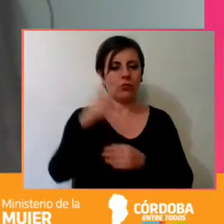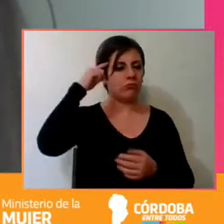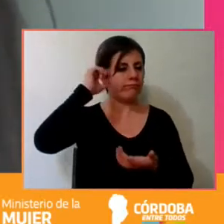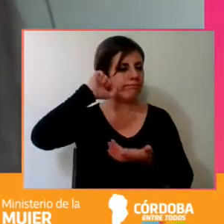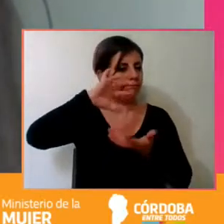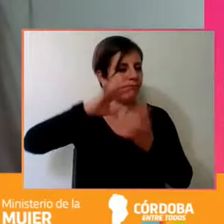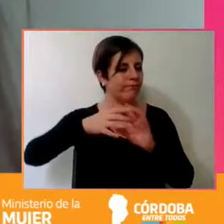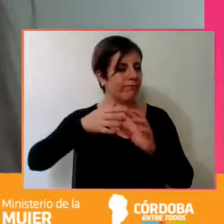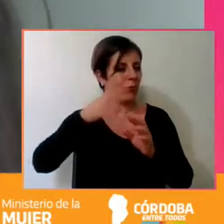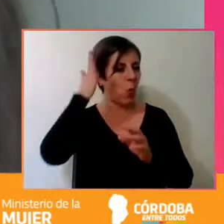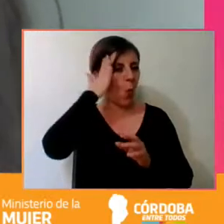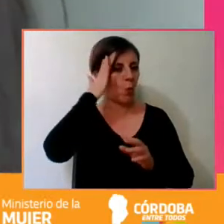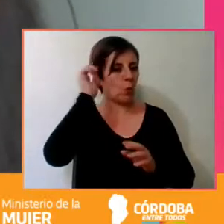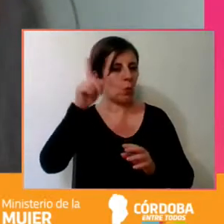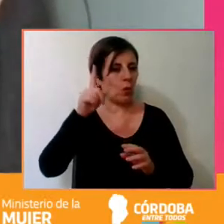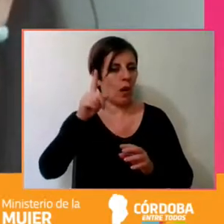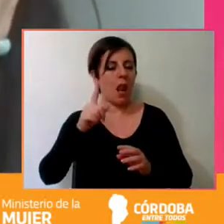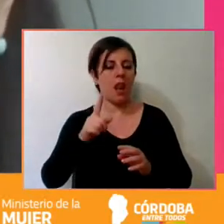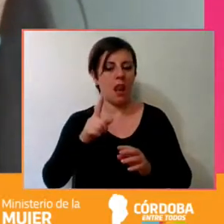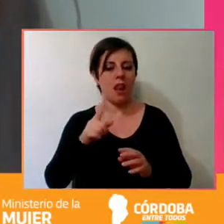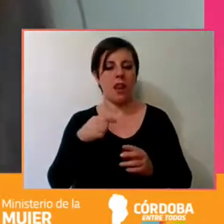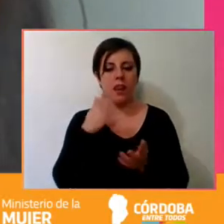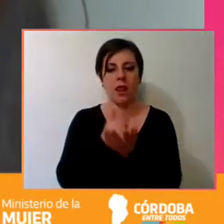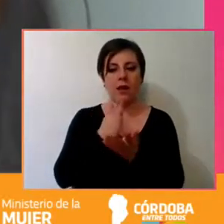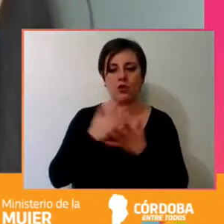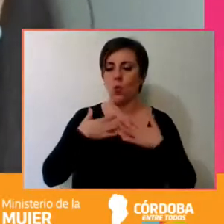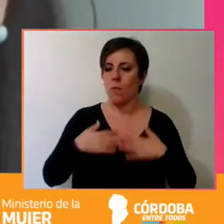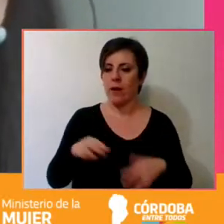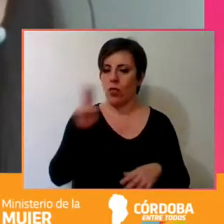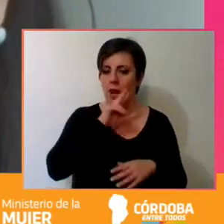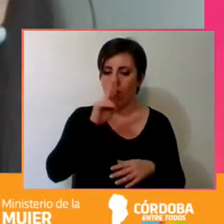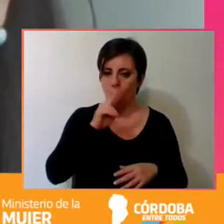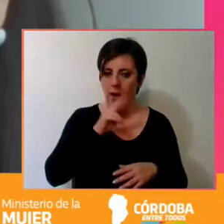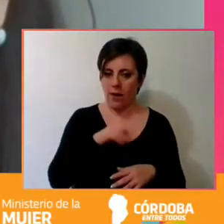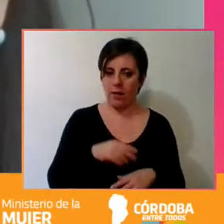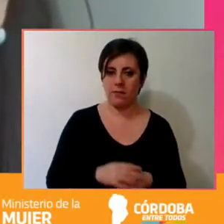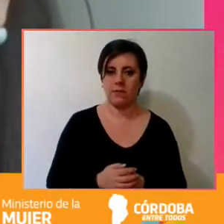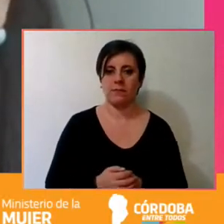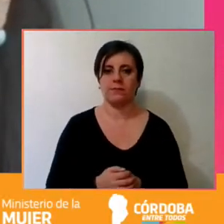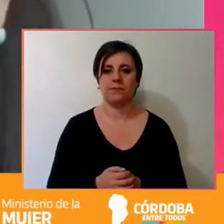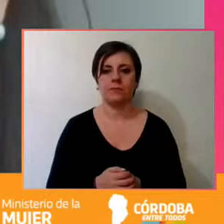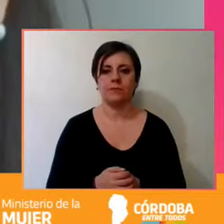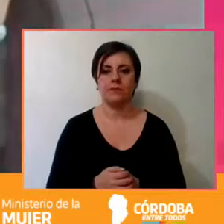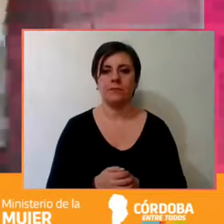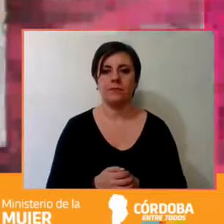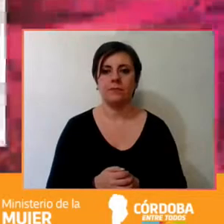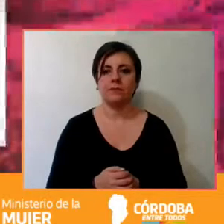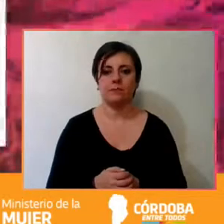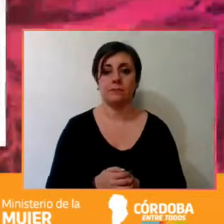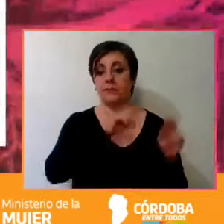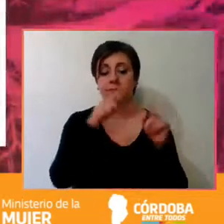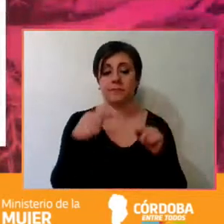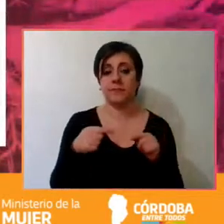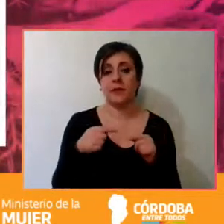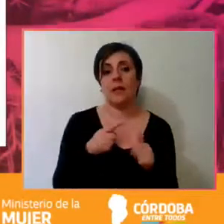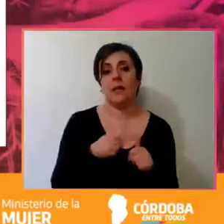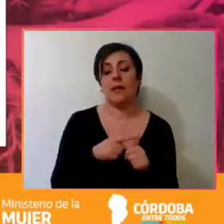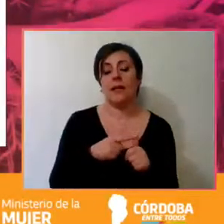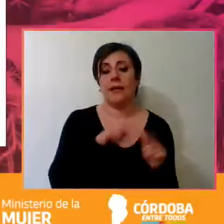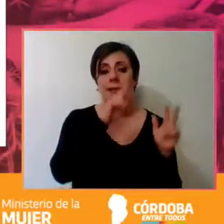que impiden el goce pleno de los derechos humanos de las mujeres. En materia de ejes prioritarios de